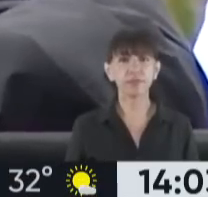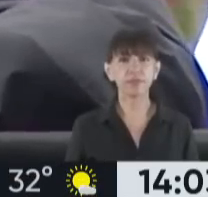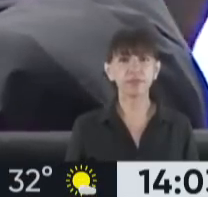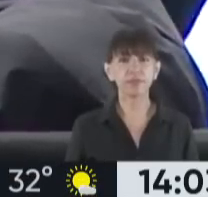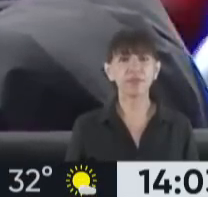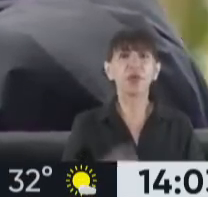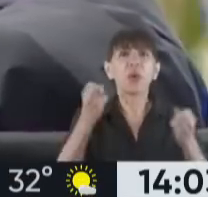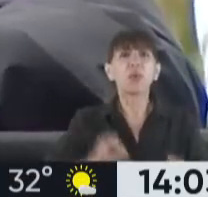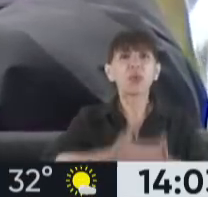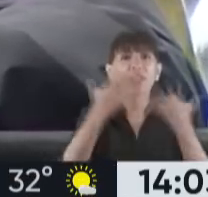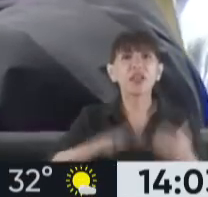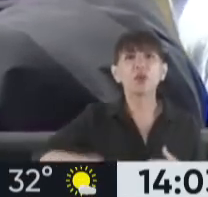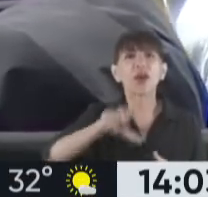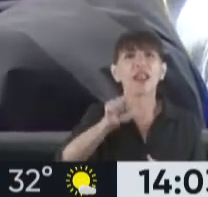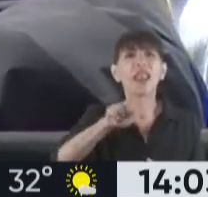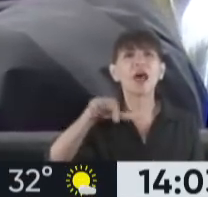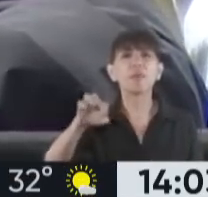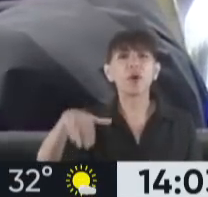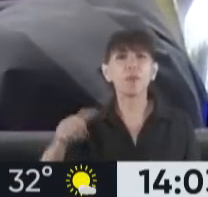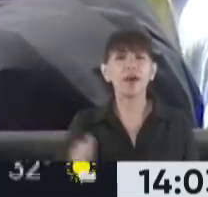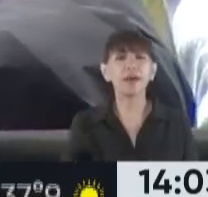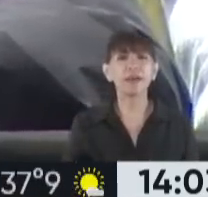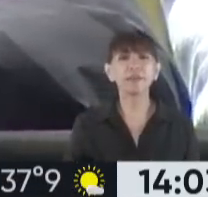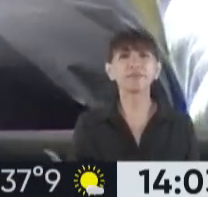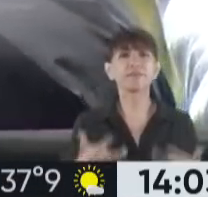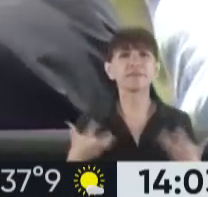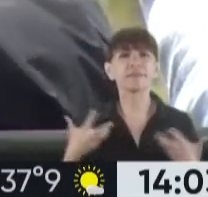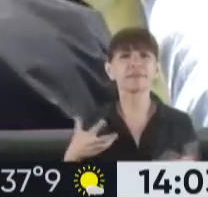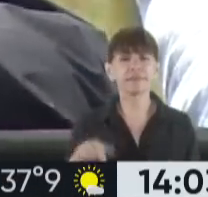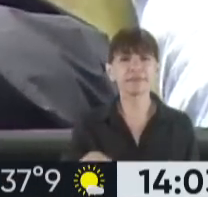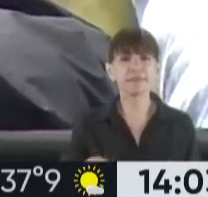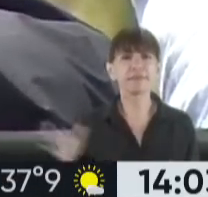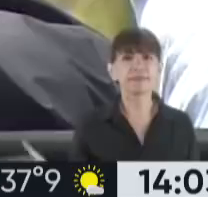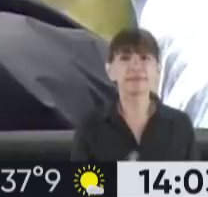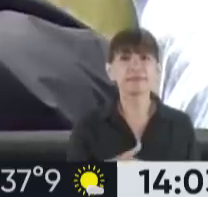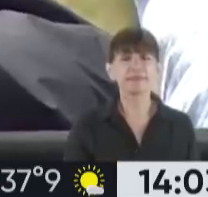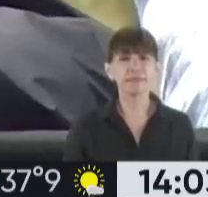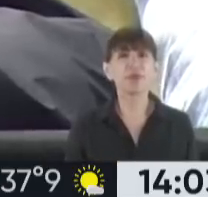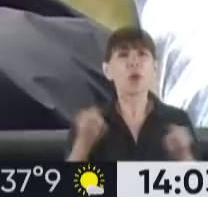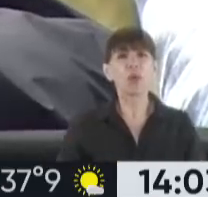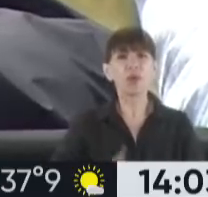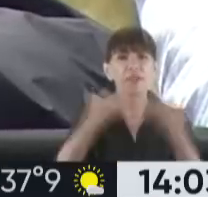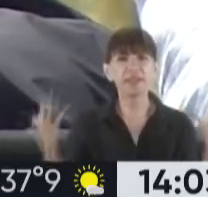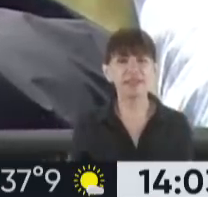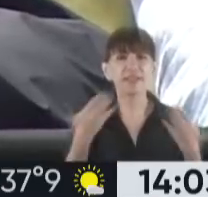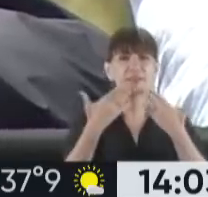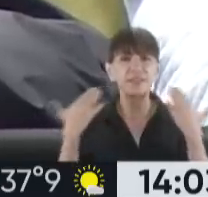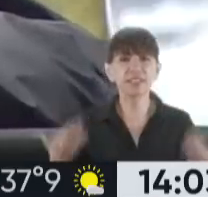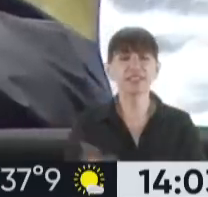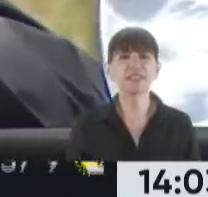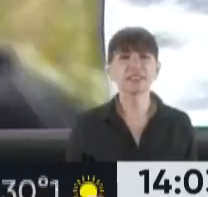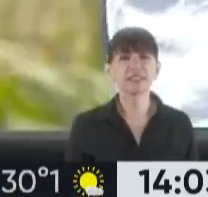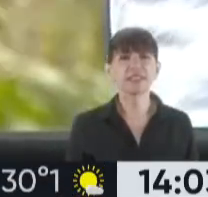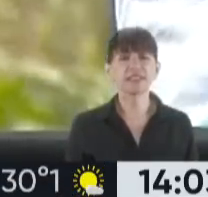Buen día, La Poma. Qué alegría estar acá con ustedes. Buen día a todos y a todas. Buen día, muchas gracias, muchas gracias.